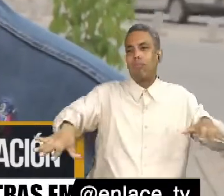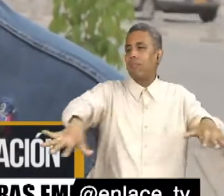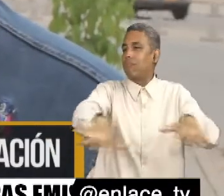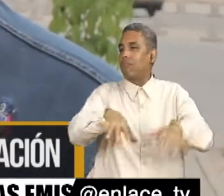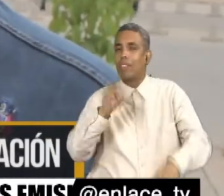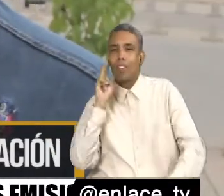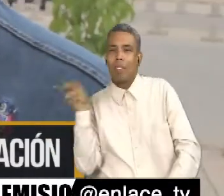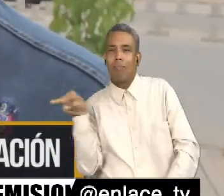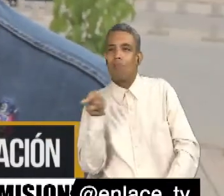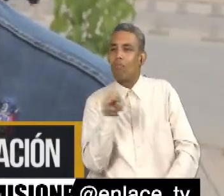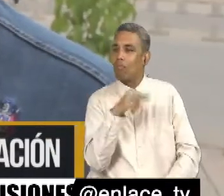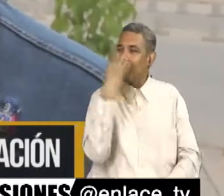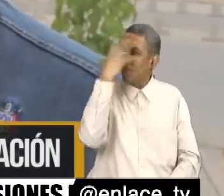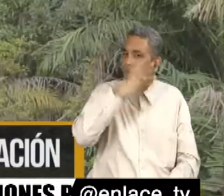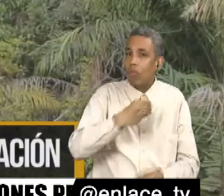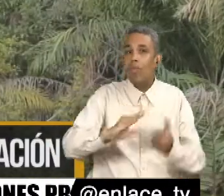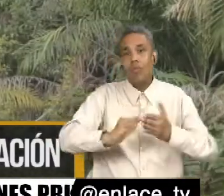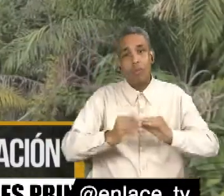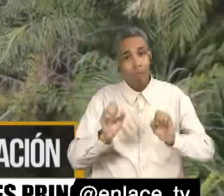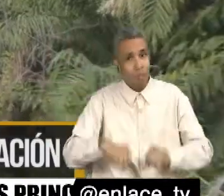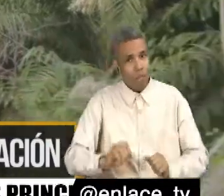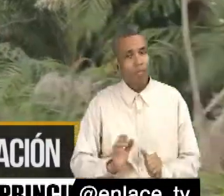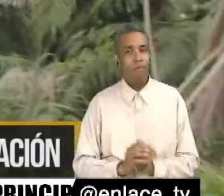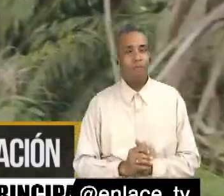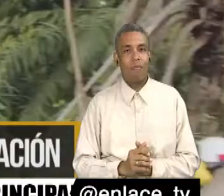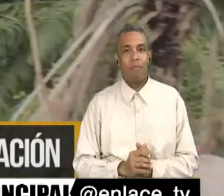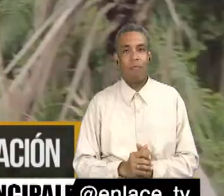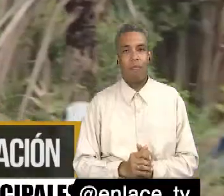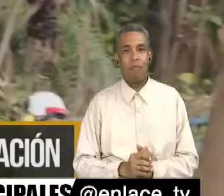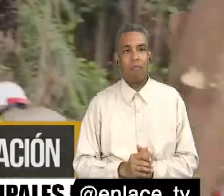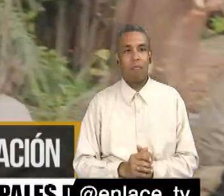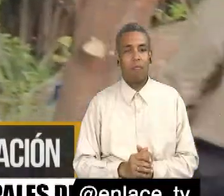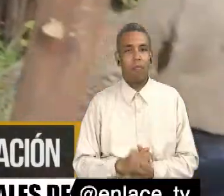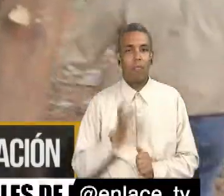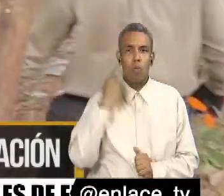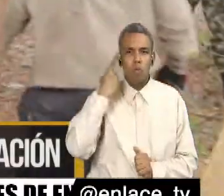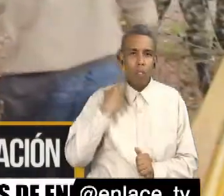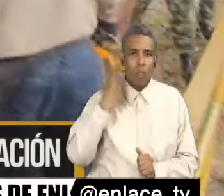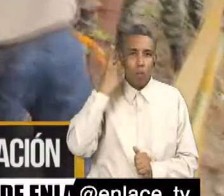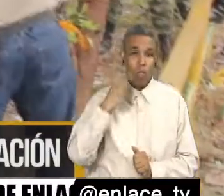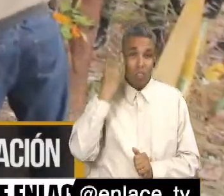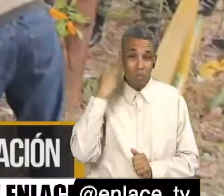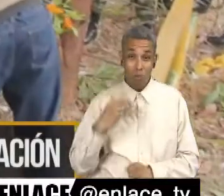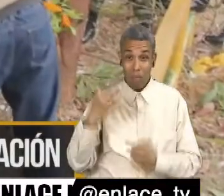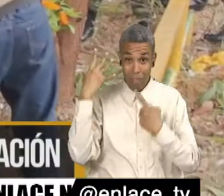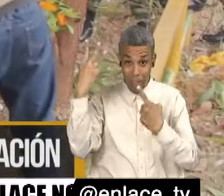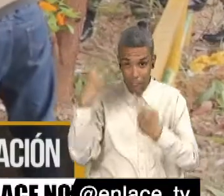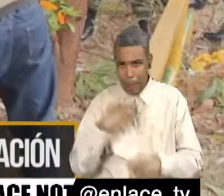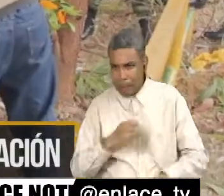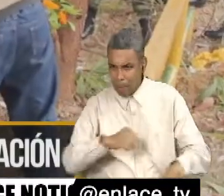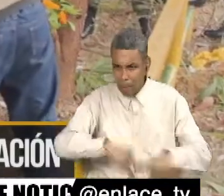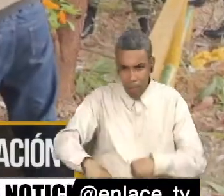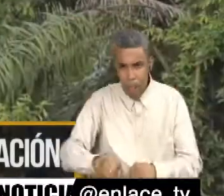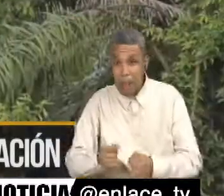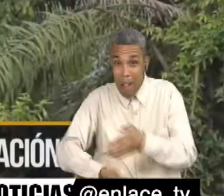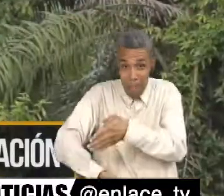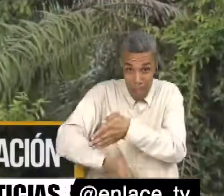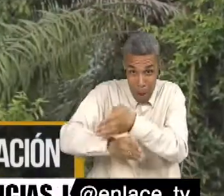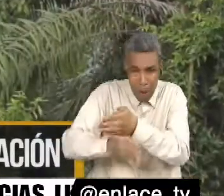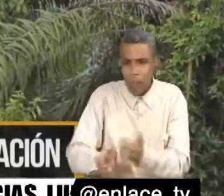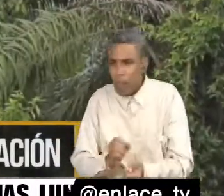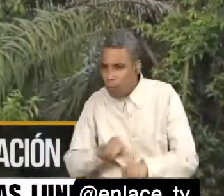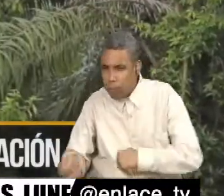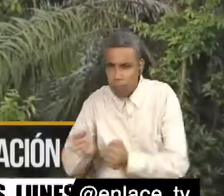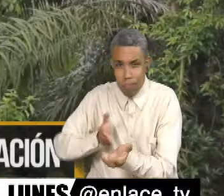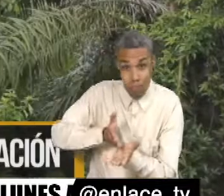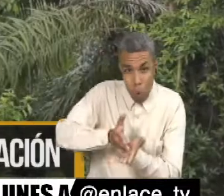bello escenario que es de aquí del municipio. Hasta el momento, tras 6 días de trabajo continuo realizado por el personal del Grupo de Arborización y